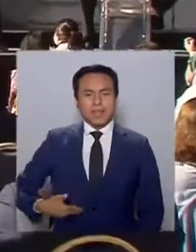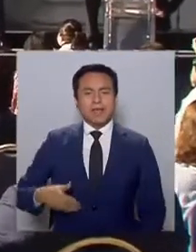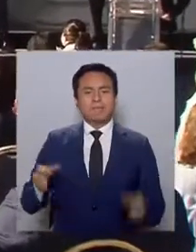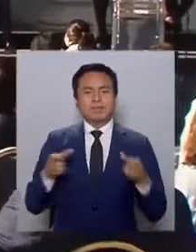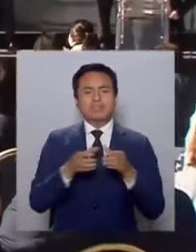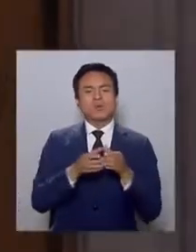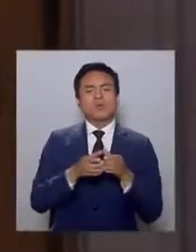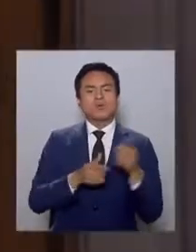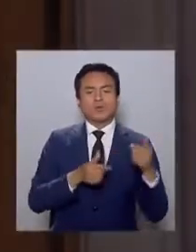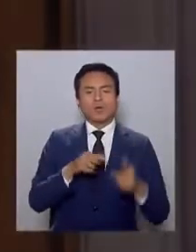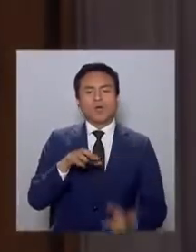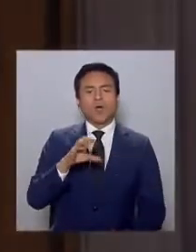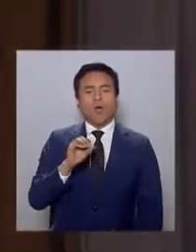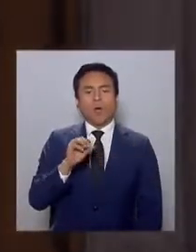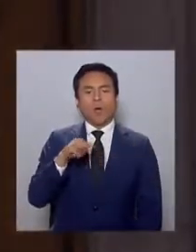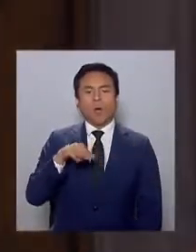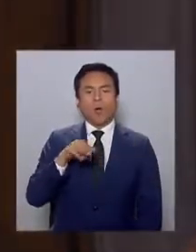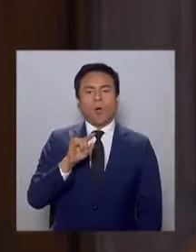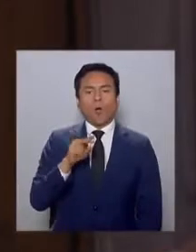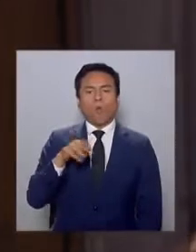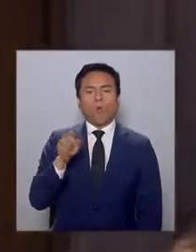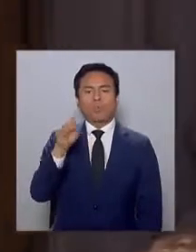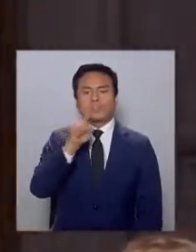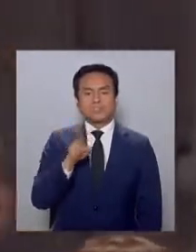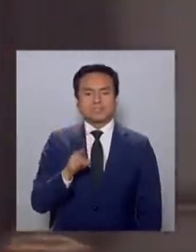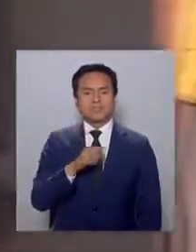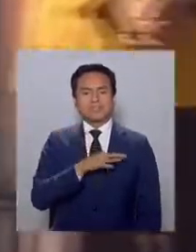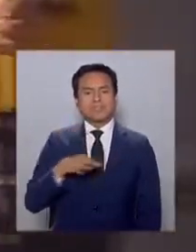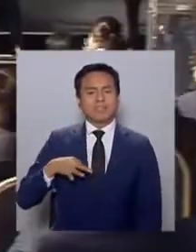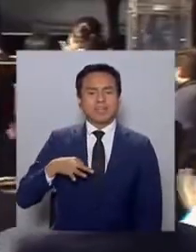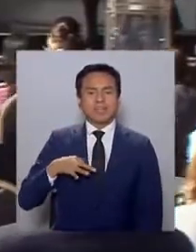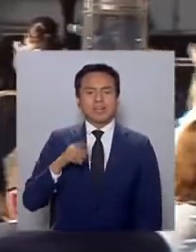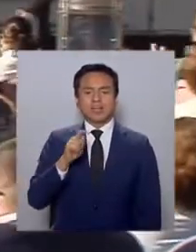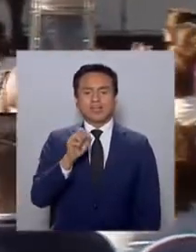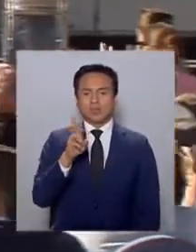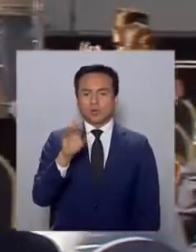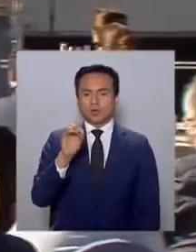Comunes. Ministra Toro, la abrazamos.